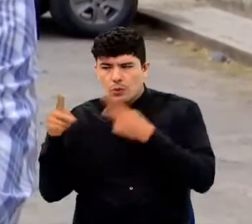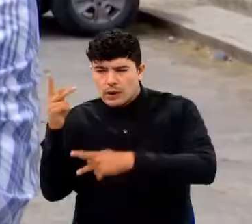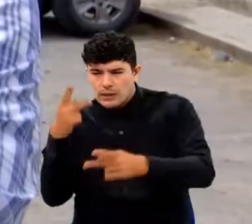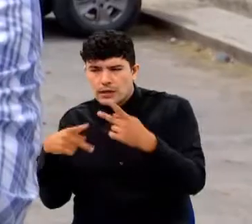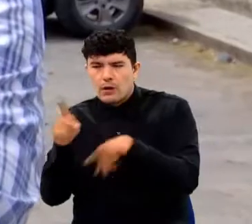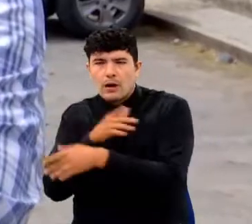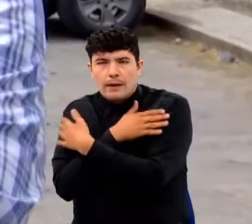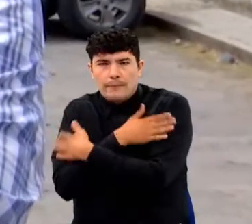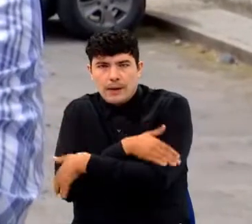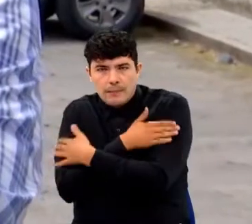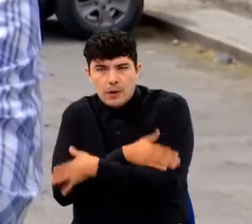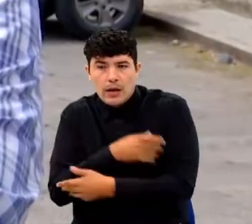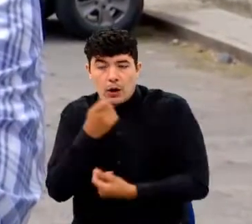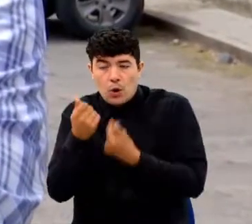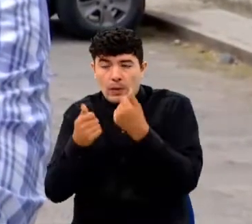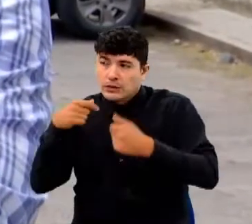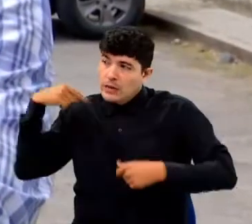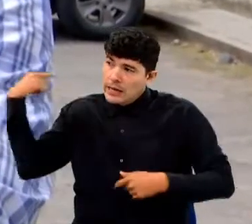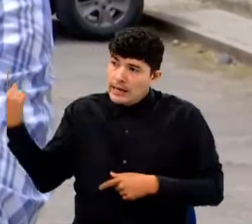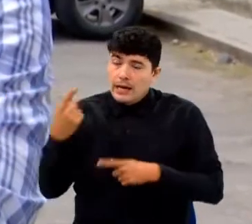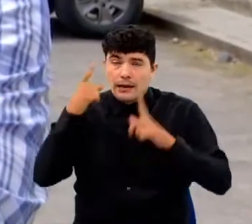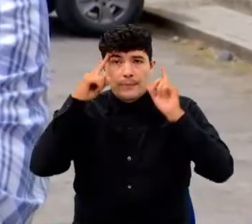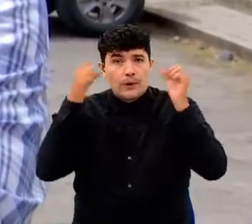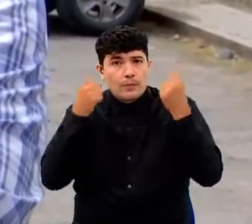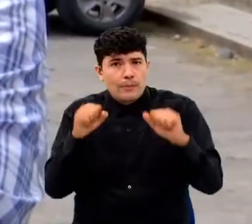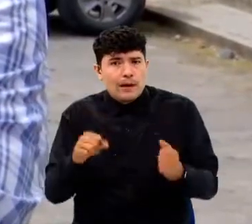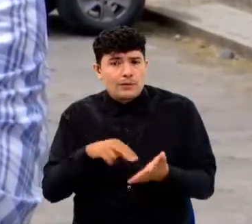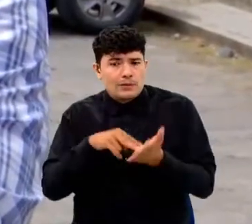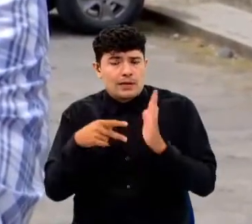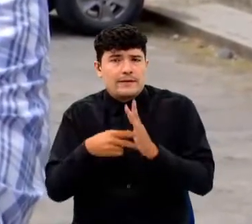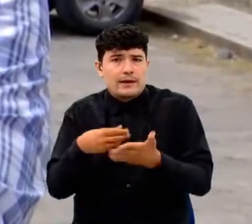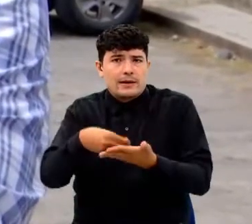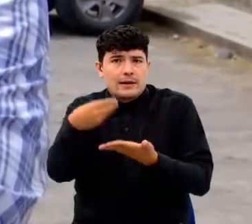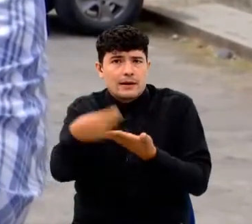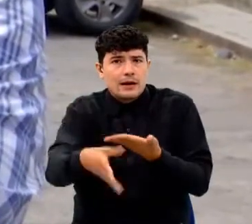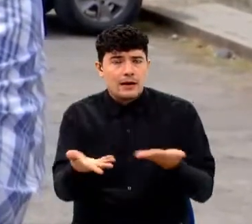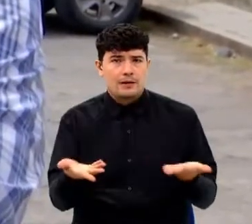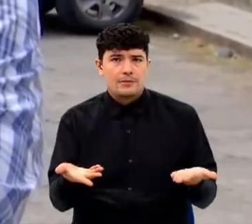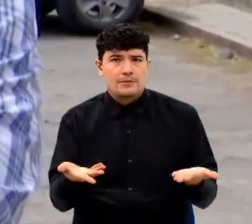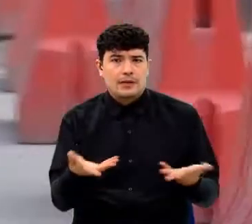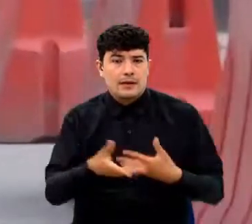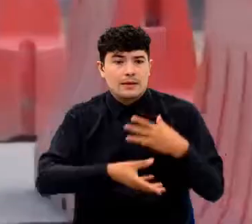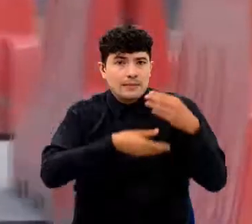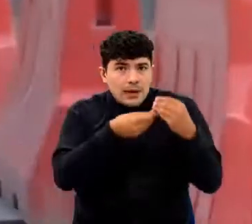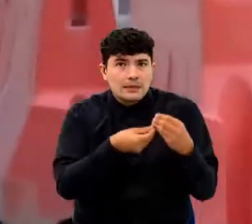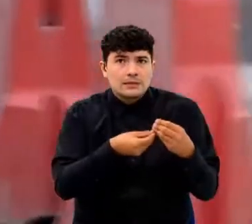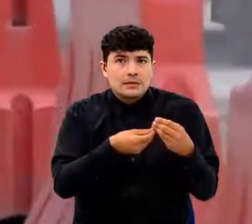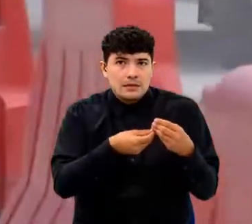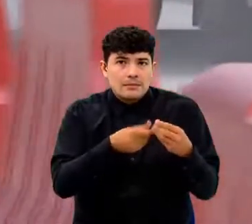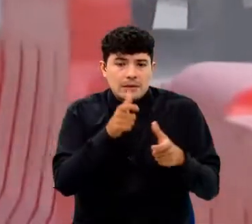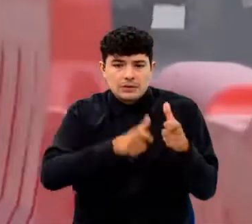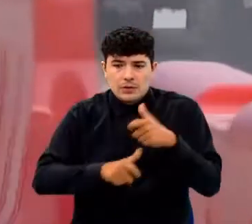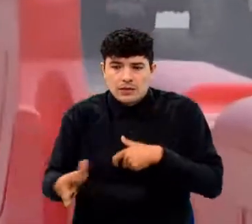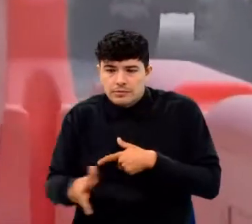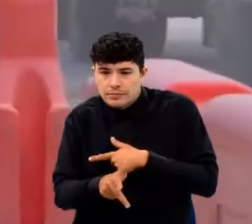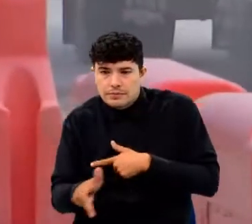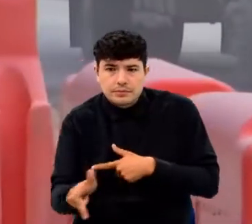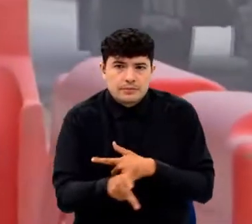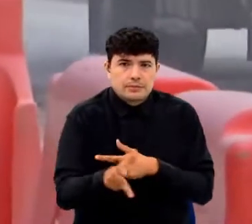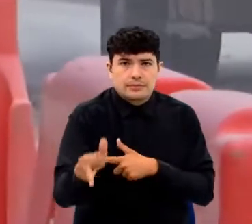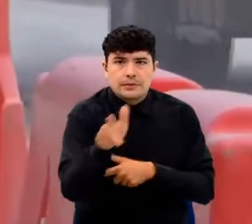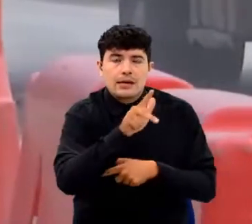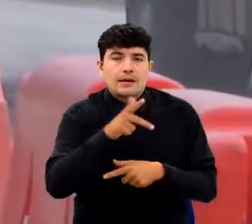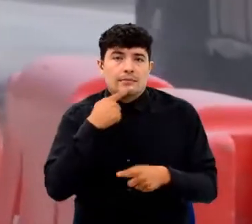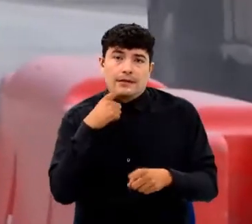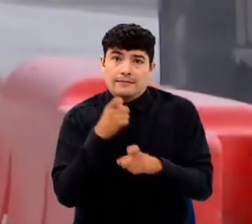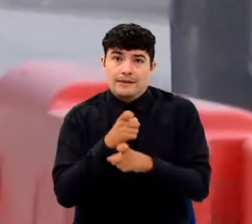el comercio en general, porque esto encarece todos los costos y sobre todo los costos para los viajeros. Entonces esto pues va a dificultar